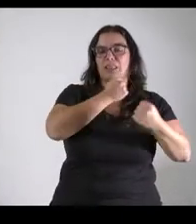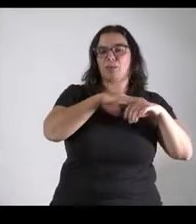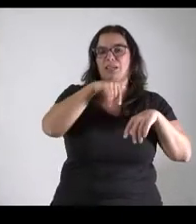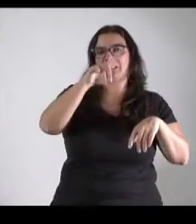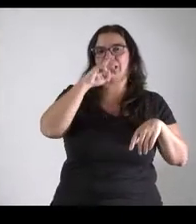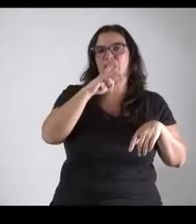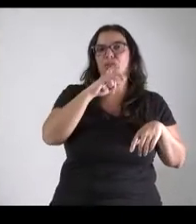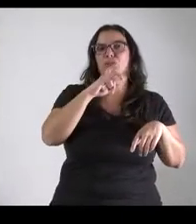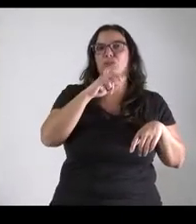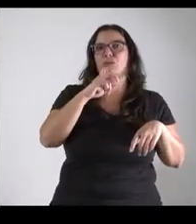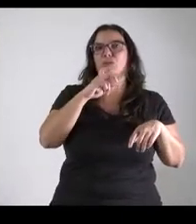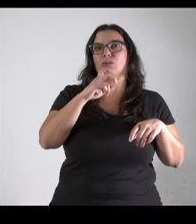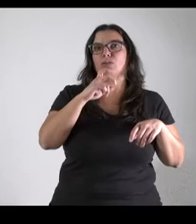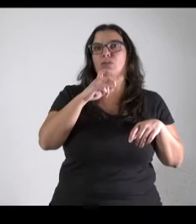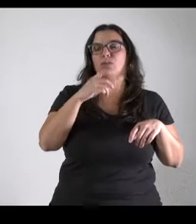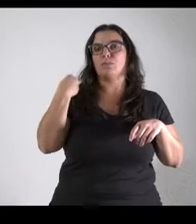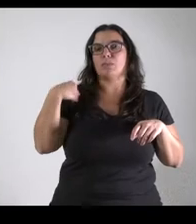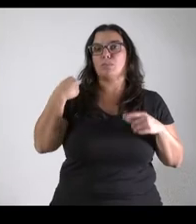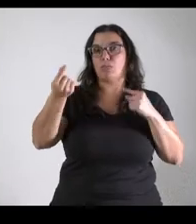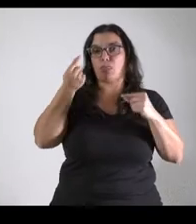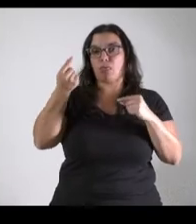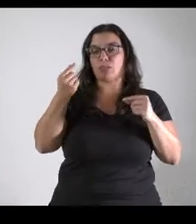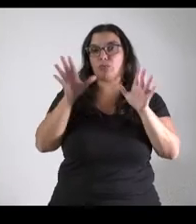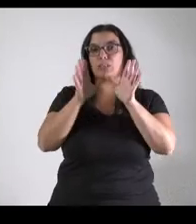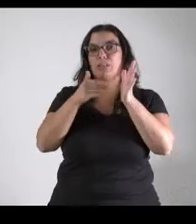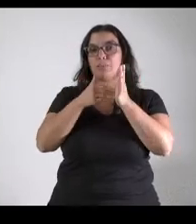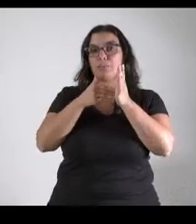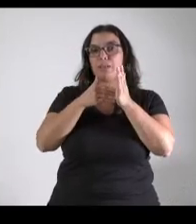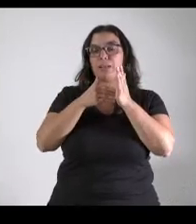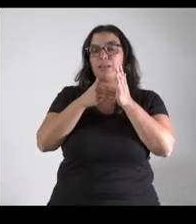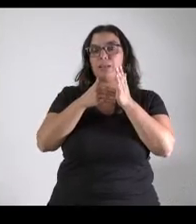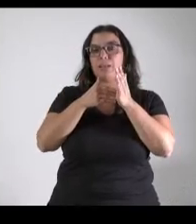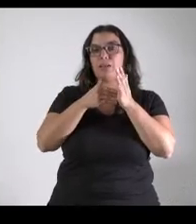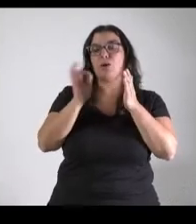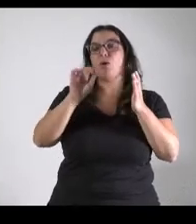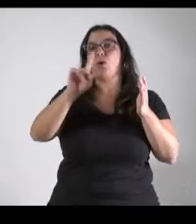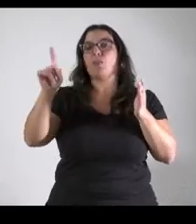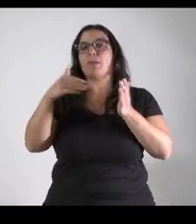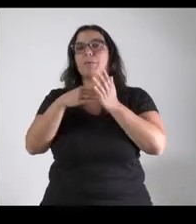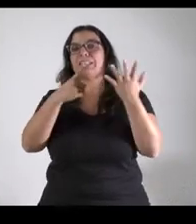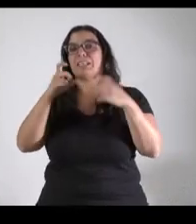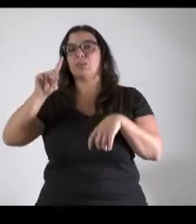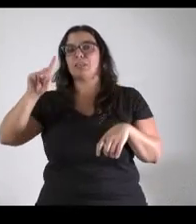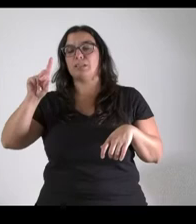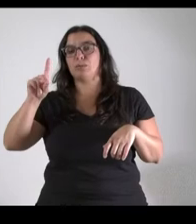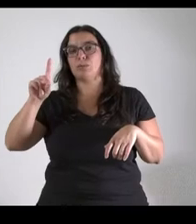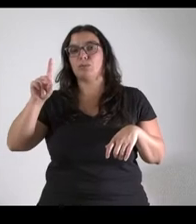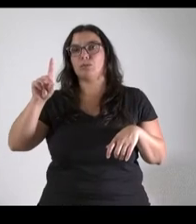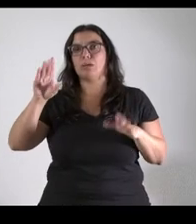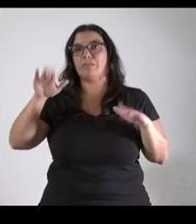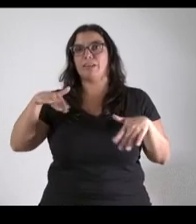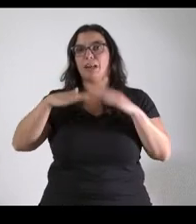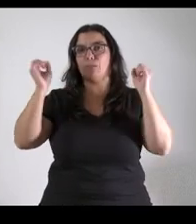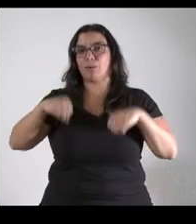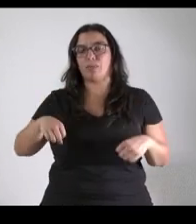2022 se parece más a estos 10.000 y pico con los que lo compara o a los 11.621 que fueron los que se